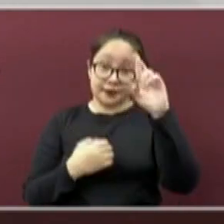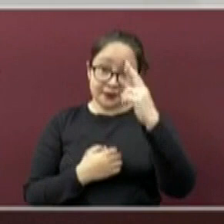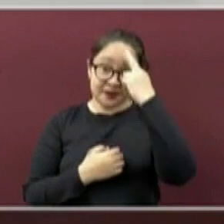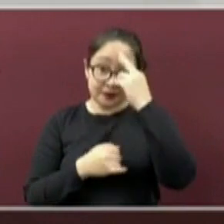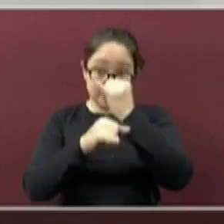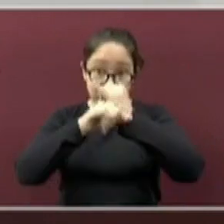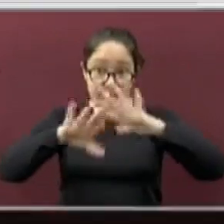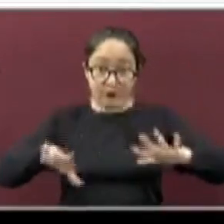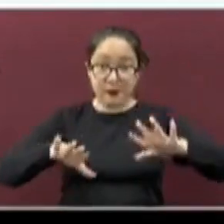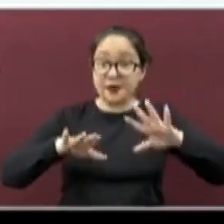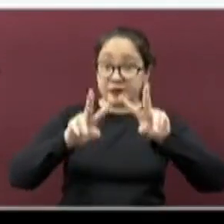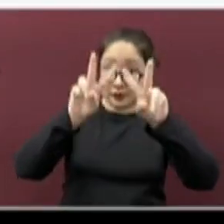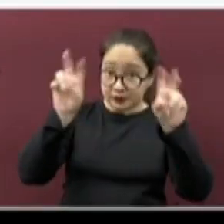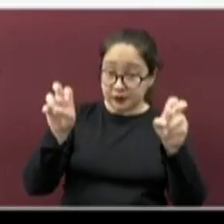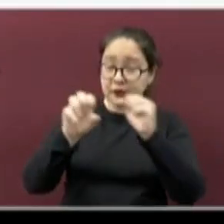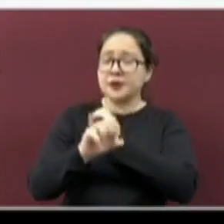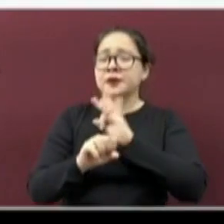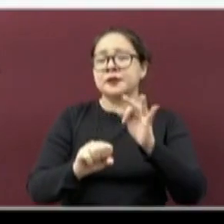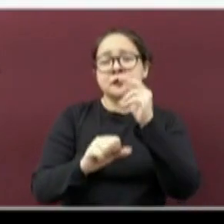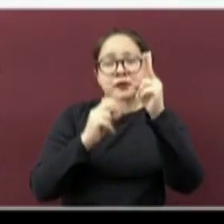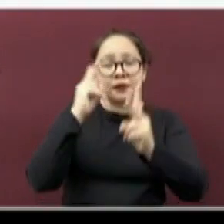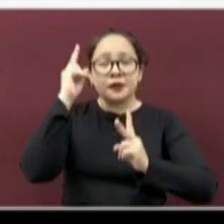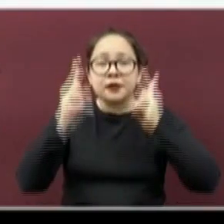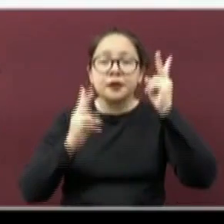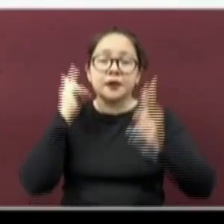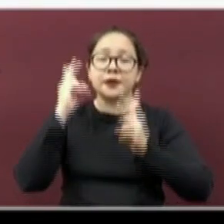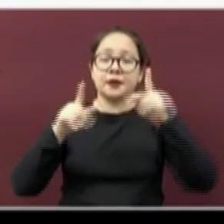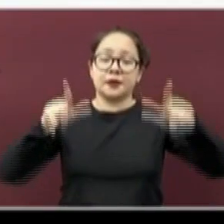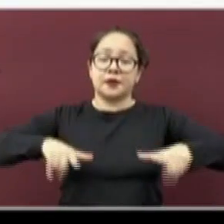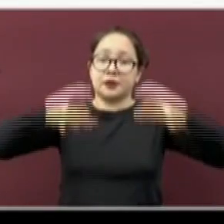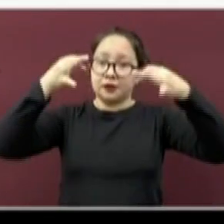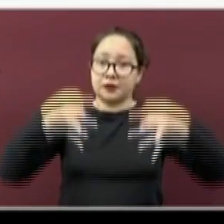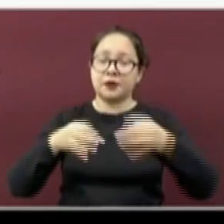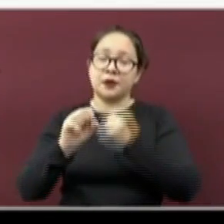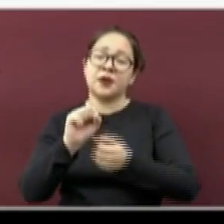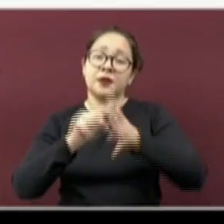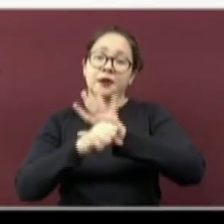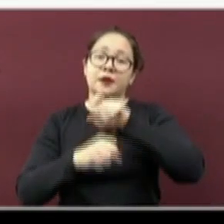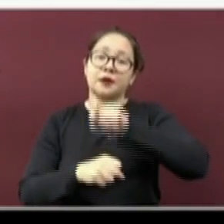informados sobre la pandemia, puede visitar la página oficial